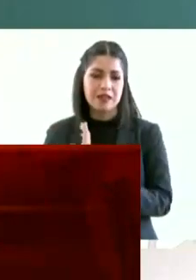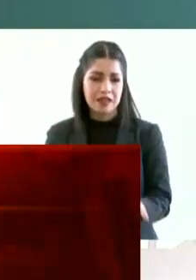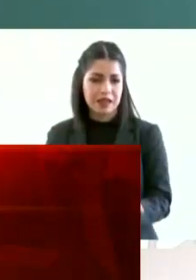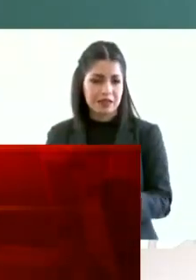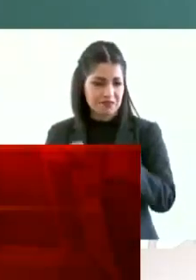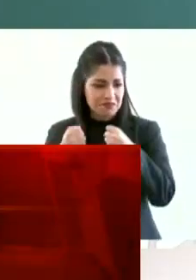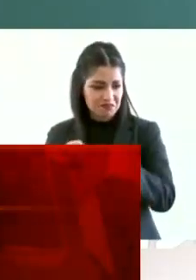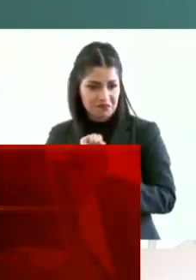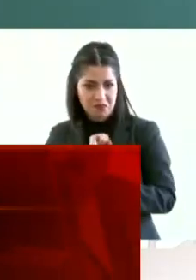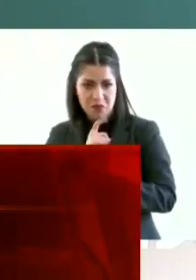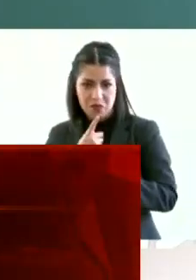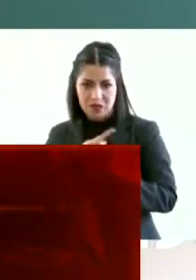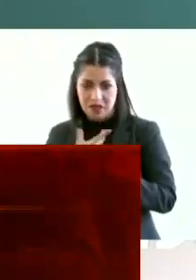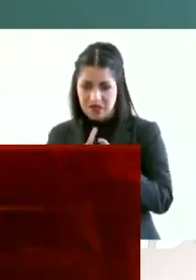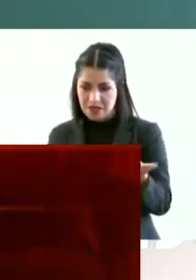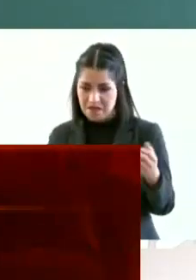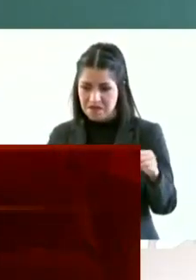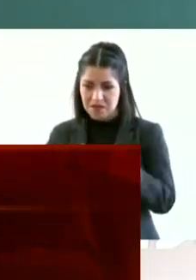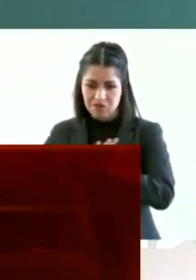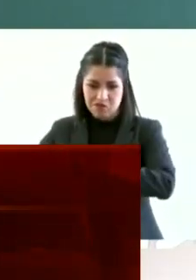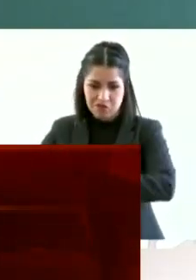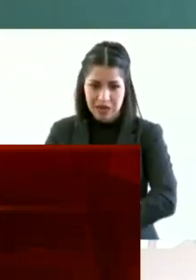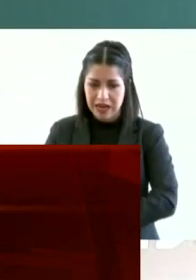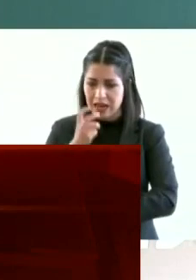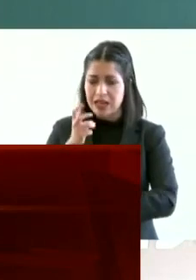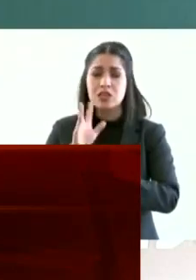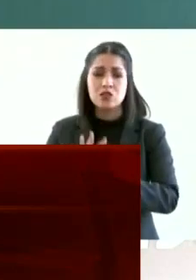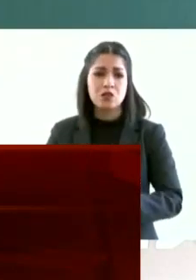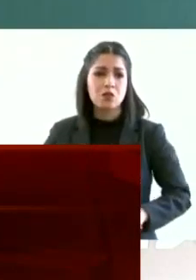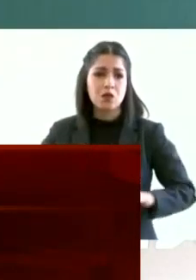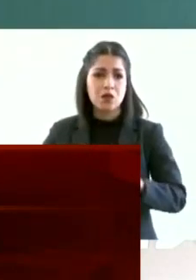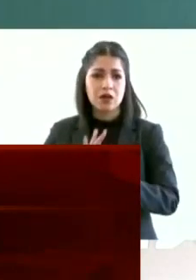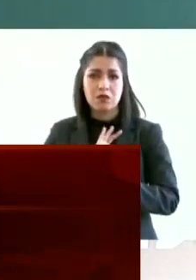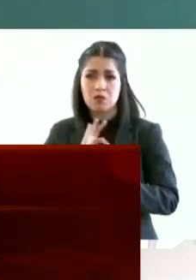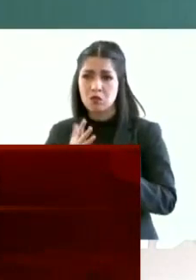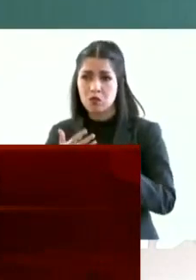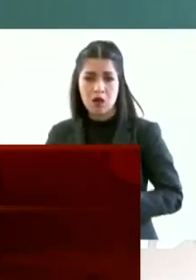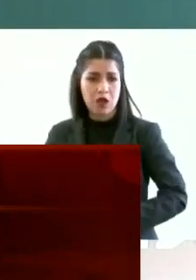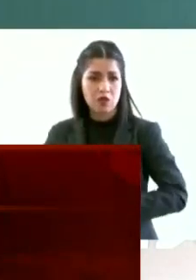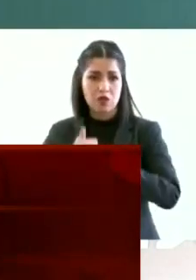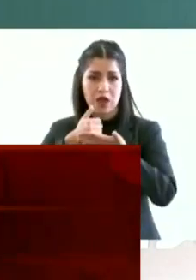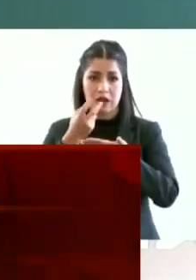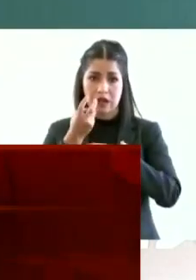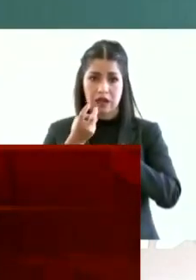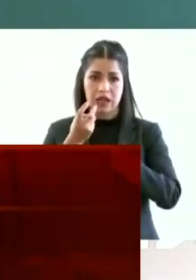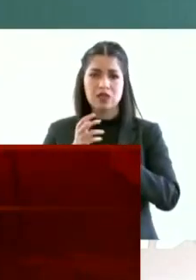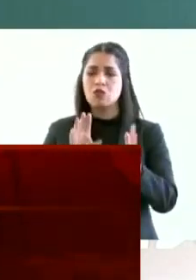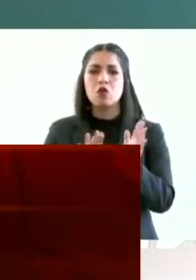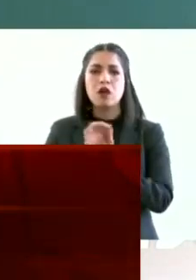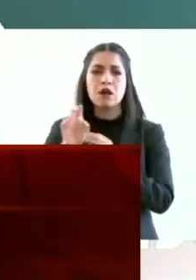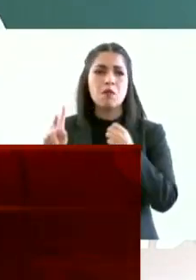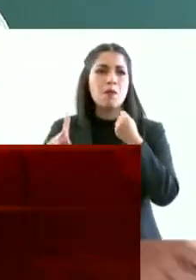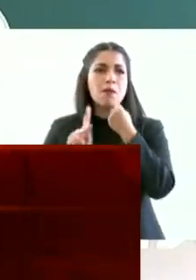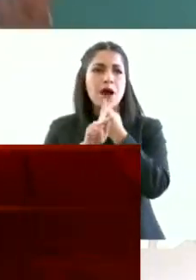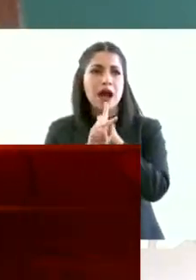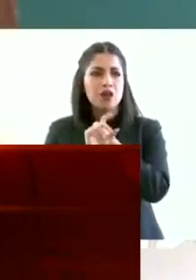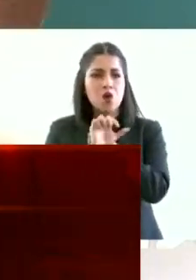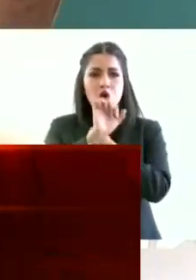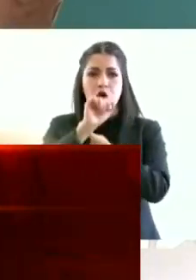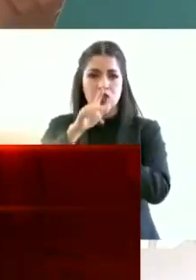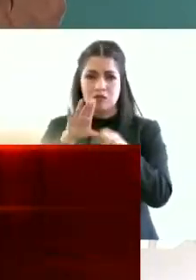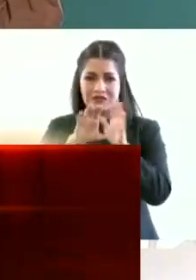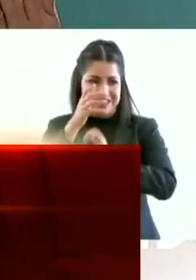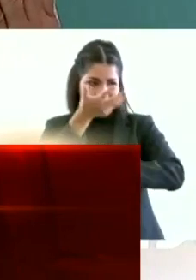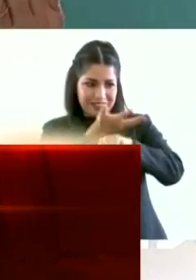hay en México. Eso nos ha salvado. En otros países, con todo respeto, en Estados Unidos,